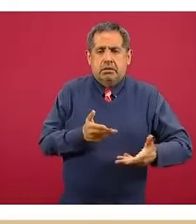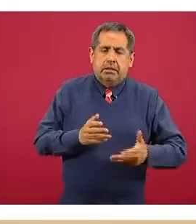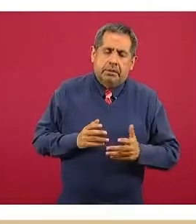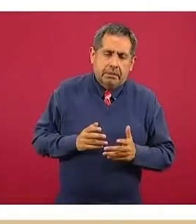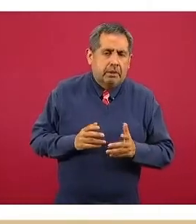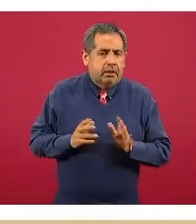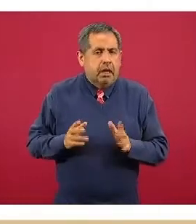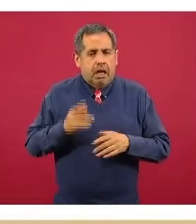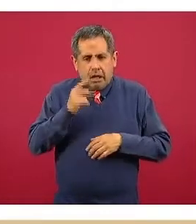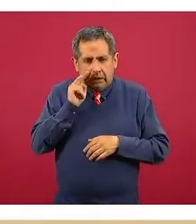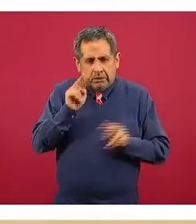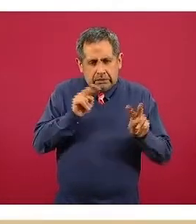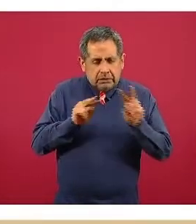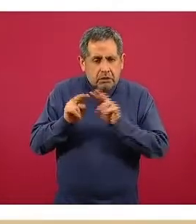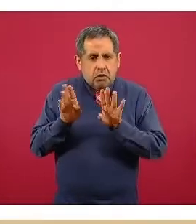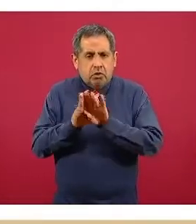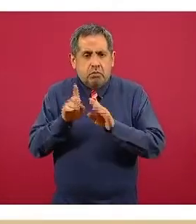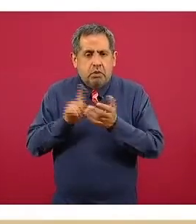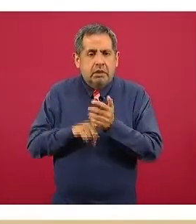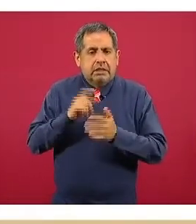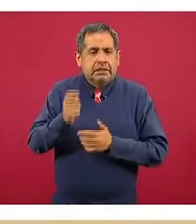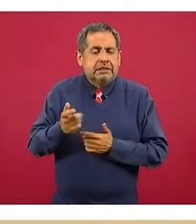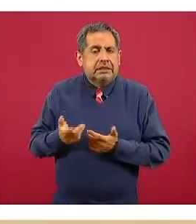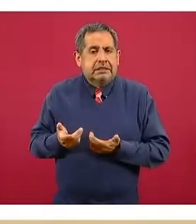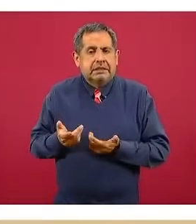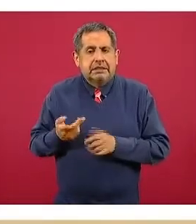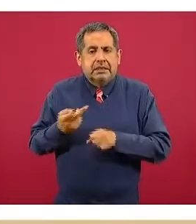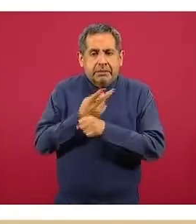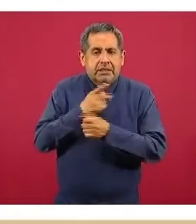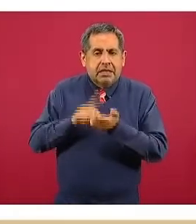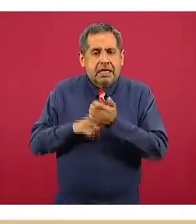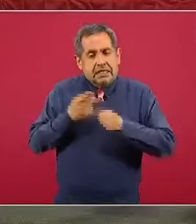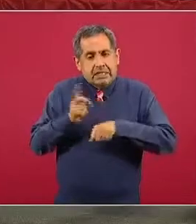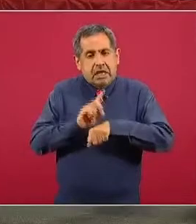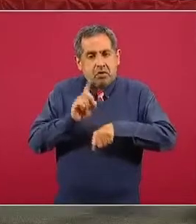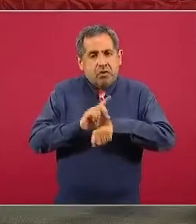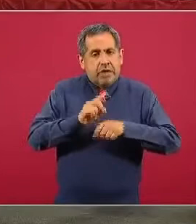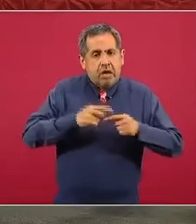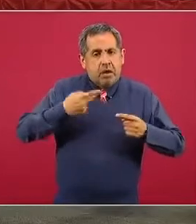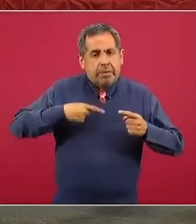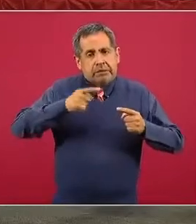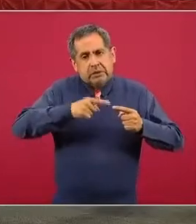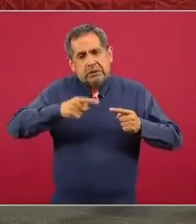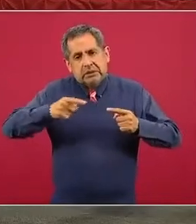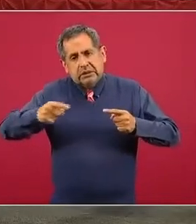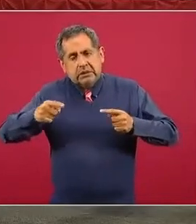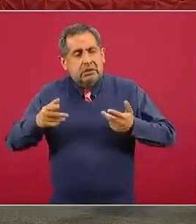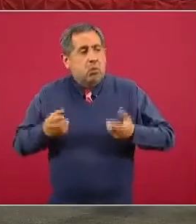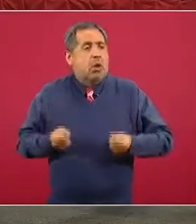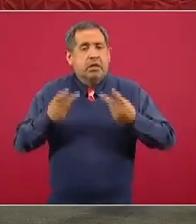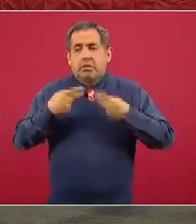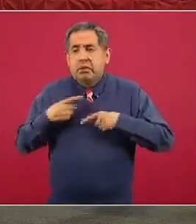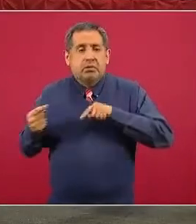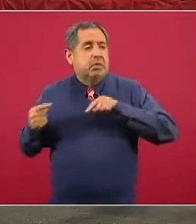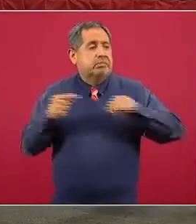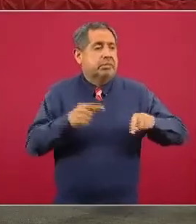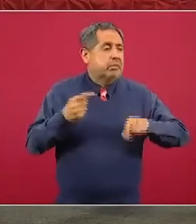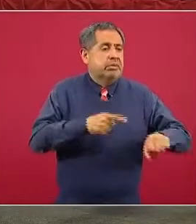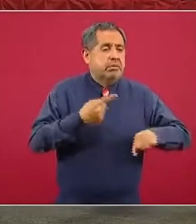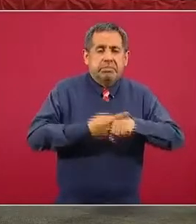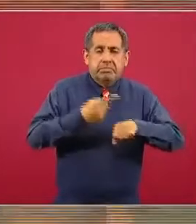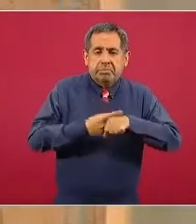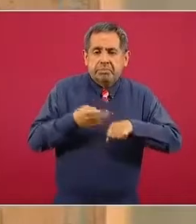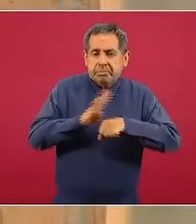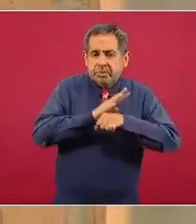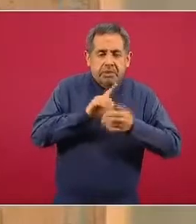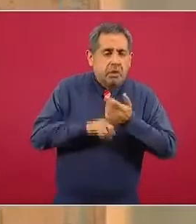al analista le permite ver, en función del comportamiento diario de la hospitalización, en este caso de la ocupación, que es precisamente la línea